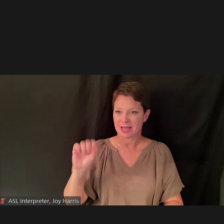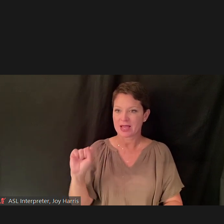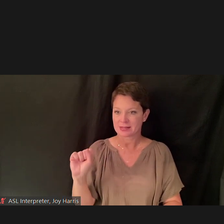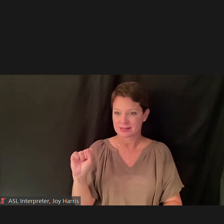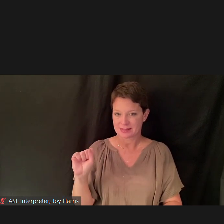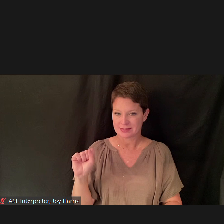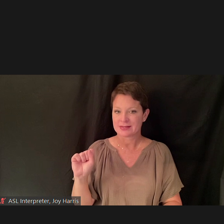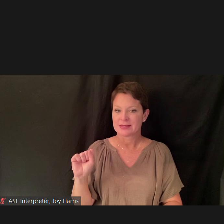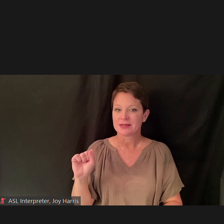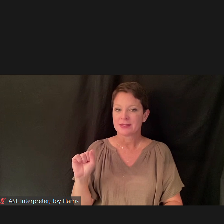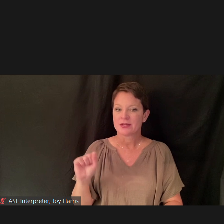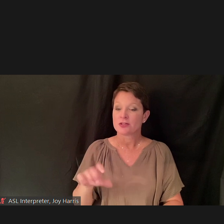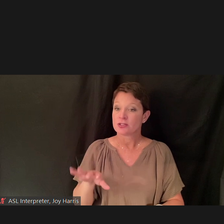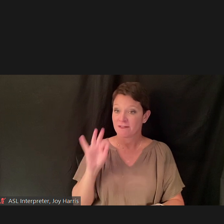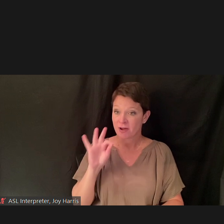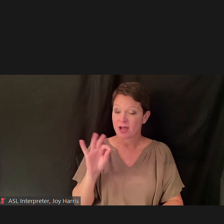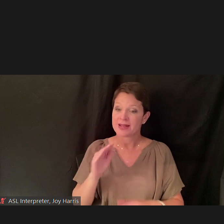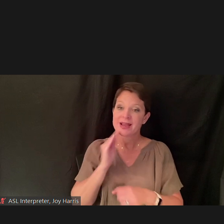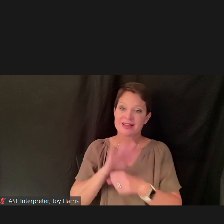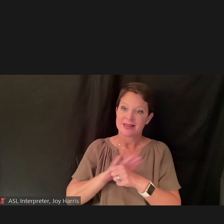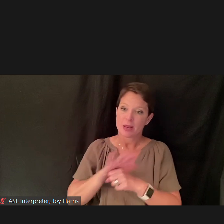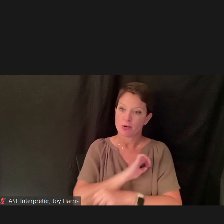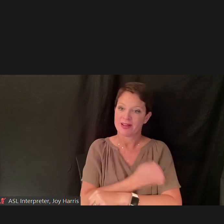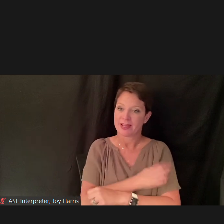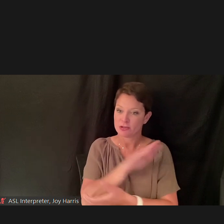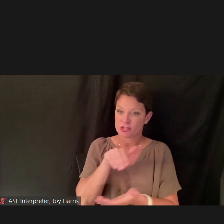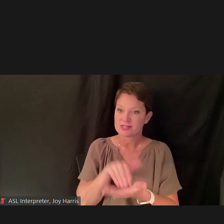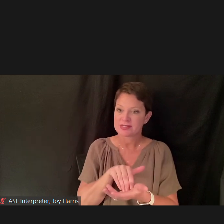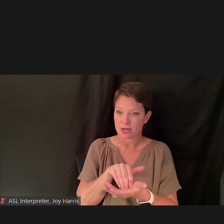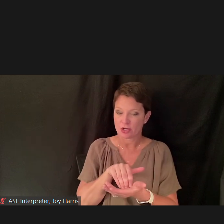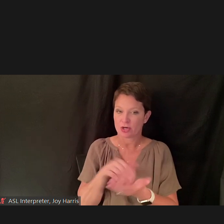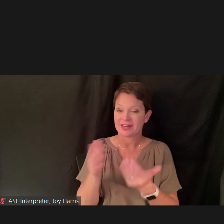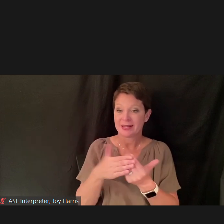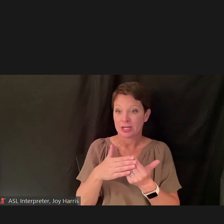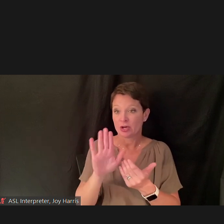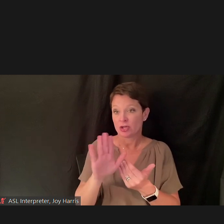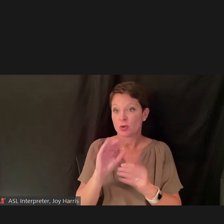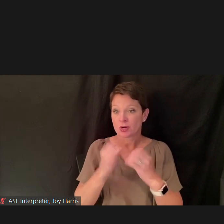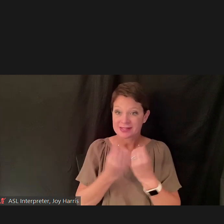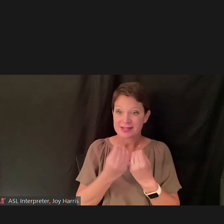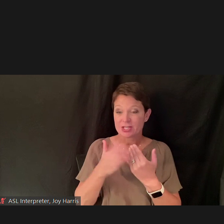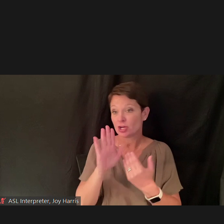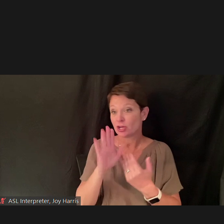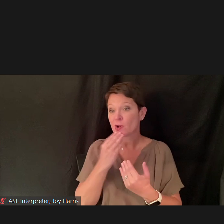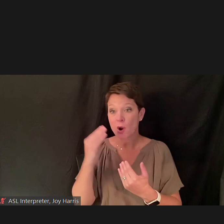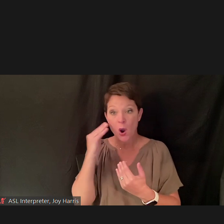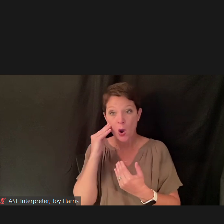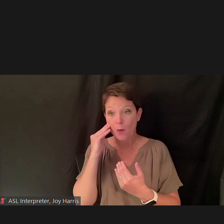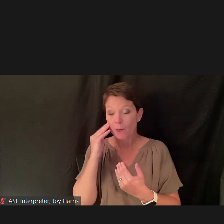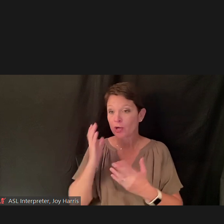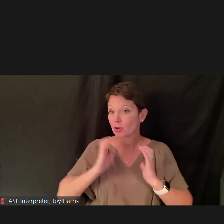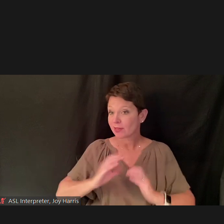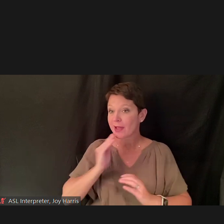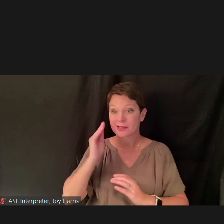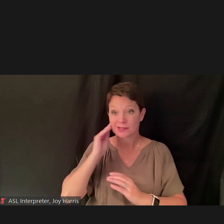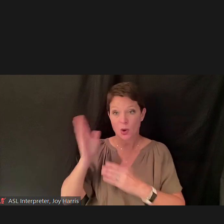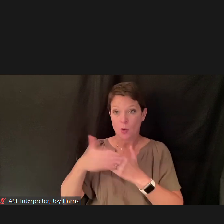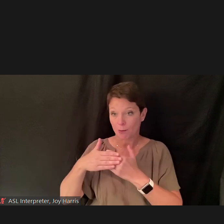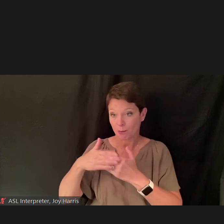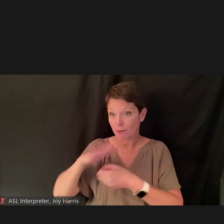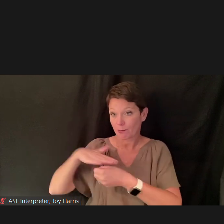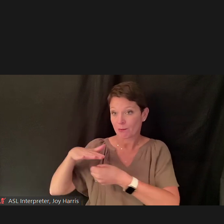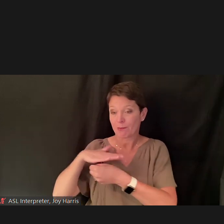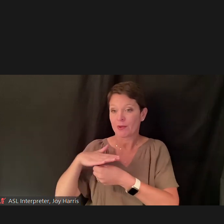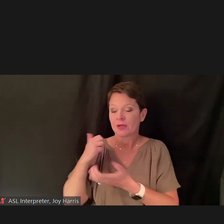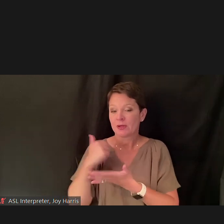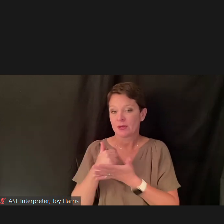bit.ly/phlnecs o to visitar find a neighborhood energy center closest to your CHMNS organization or closest to your para client's home verificar el to sitio